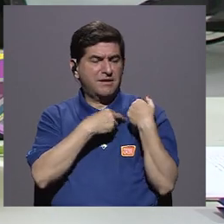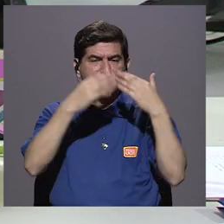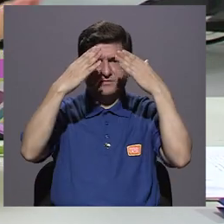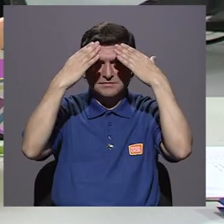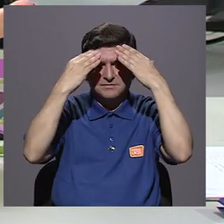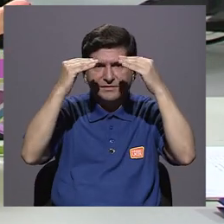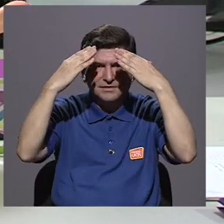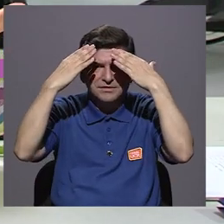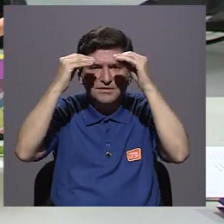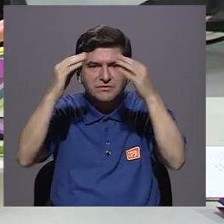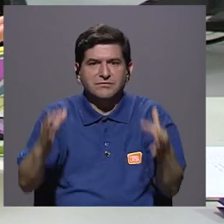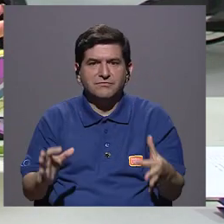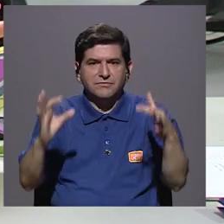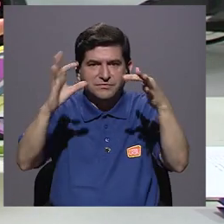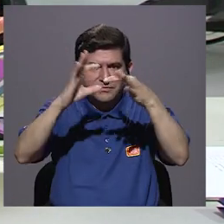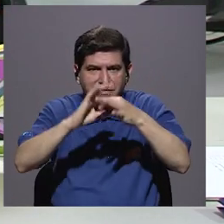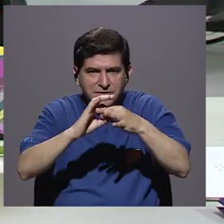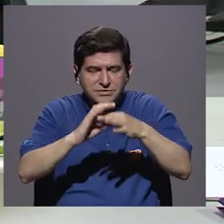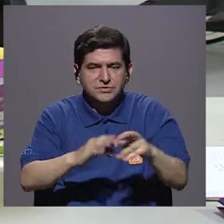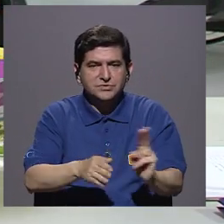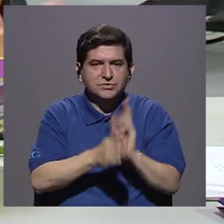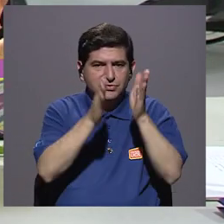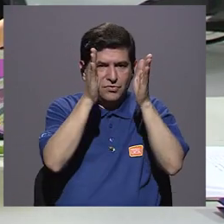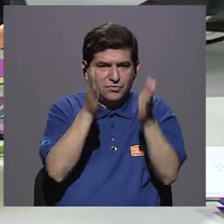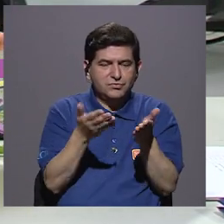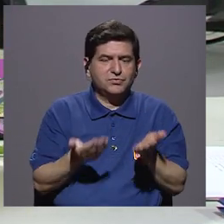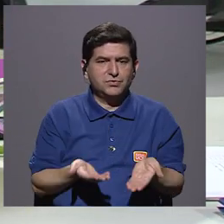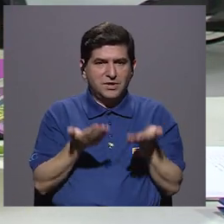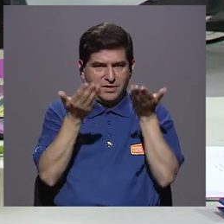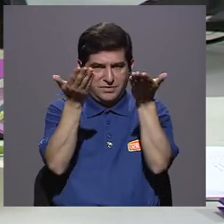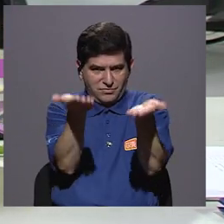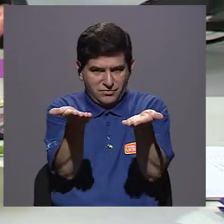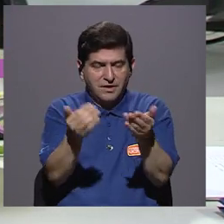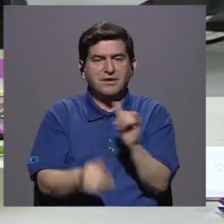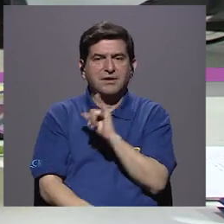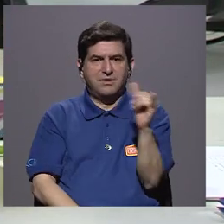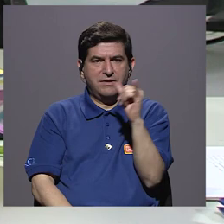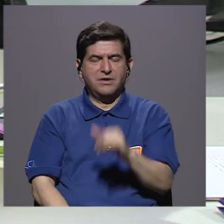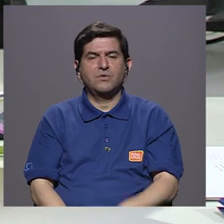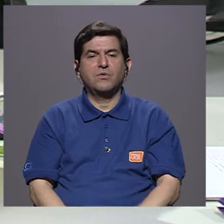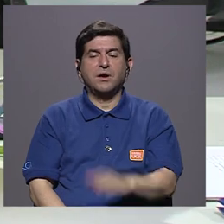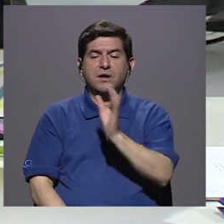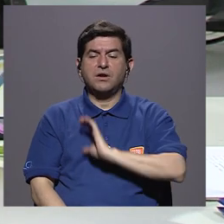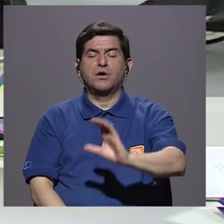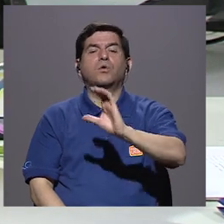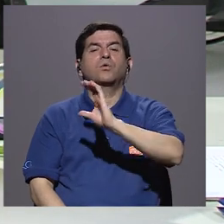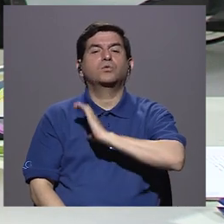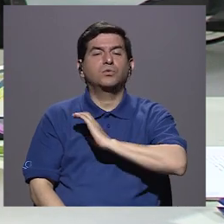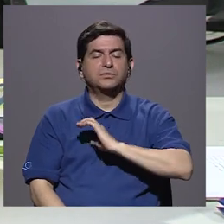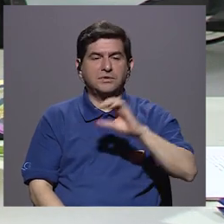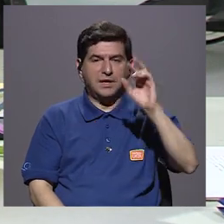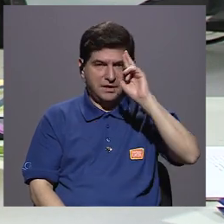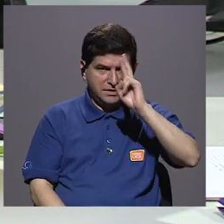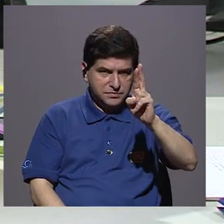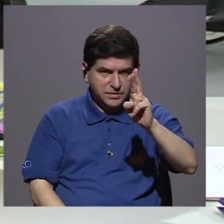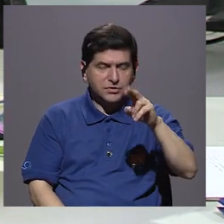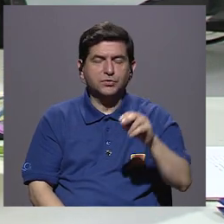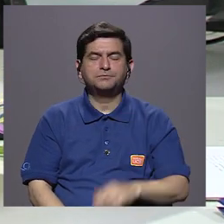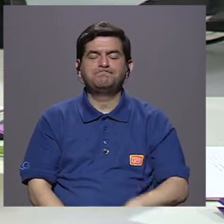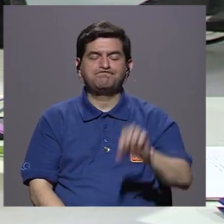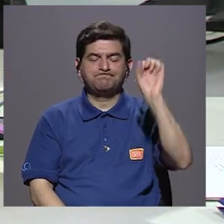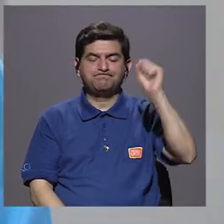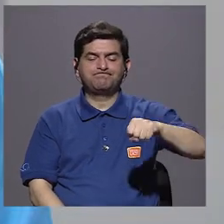la información que tienen que dar como usuarios, que tenemos uh-huh. que dar como uh-huh. usuarios, y también como el comportamiento que respeto, debemos. Sí.